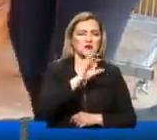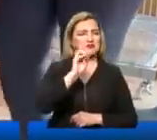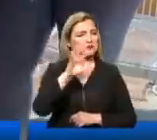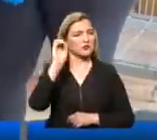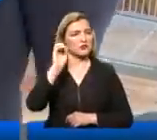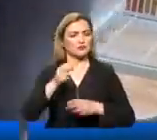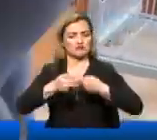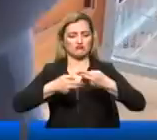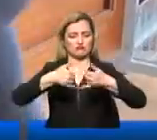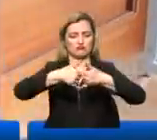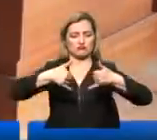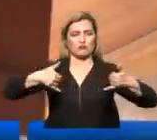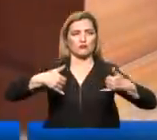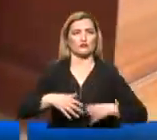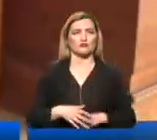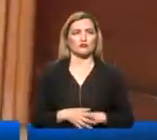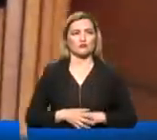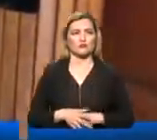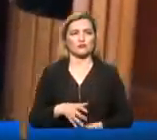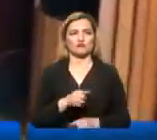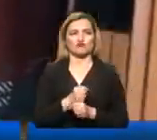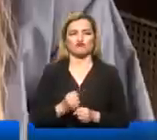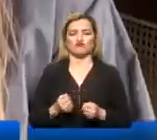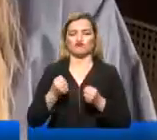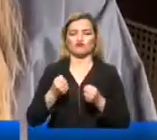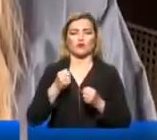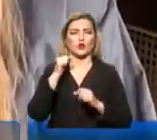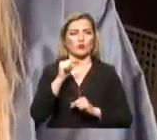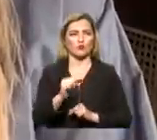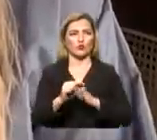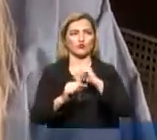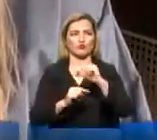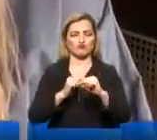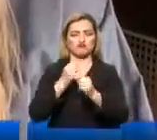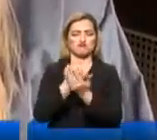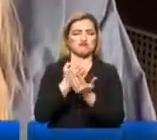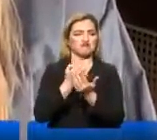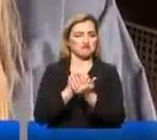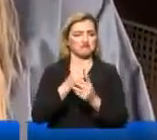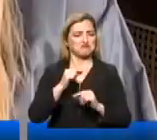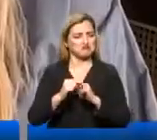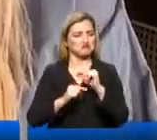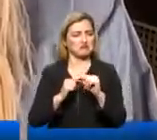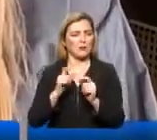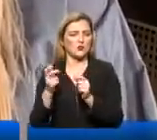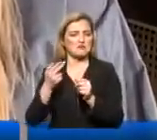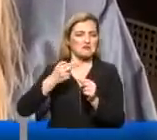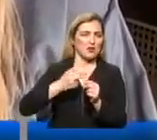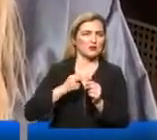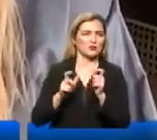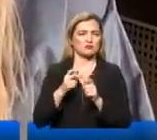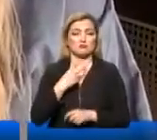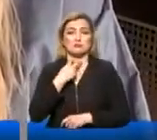por ello las medidas de seguridad sanitaria son estrictas. Poco a poco se está reactivando porque usted sabe, todavía el temor en la